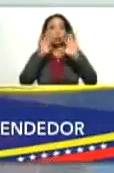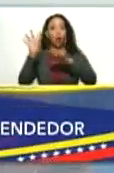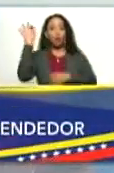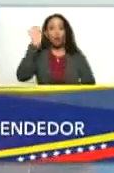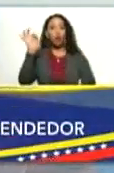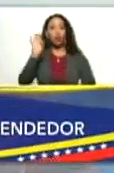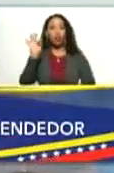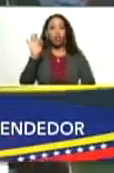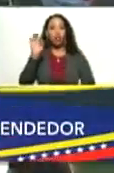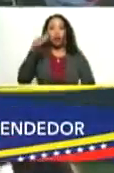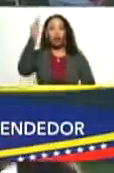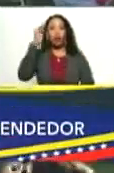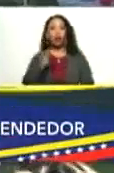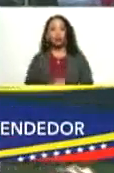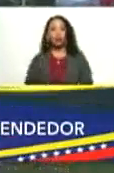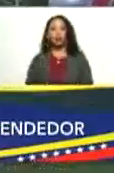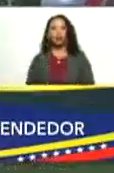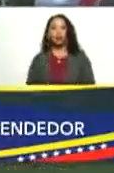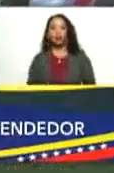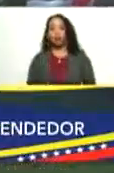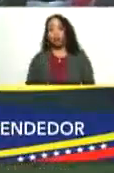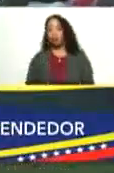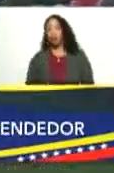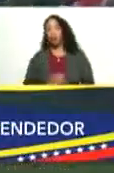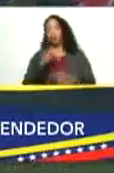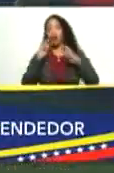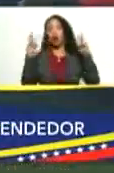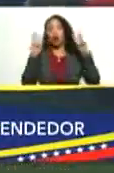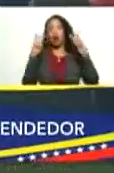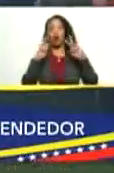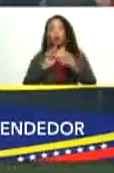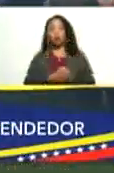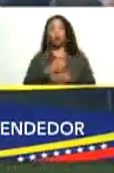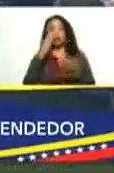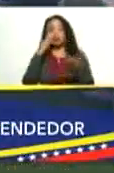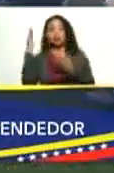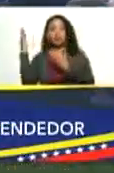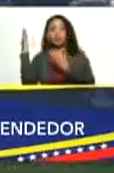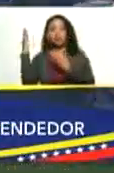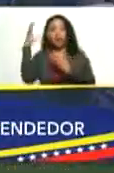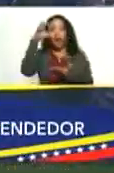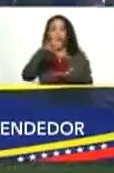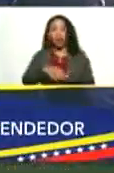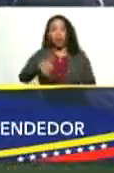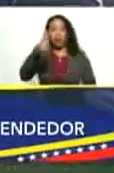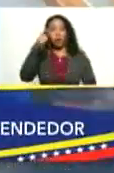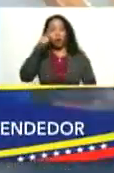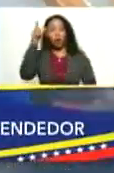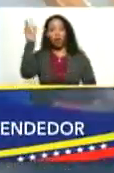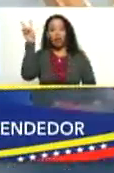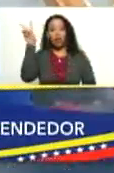encuestados. Una guará, pues. Guárico. Ah, Suleimán, el estado más seguro de